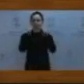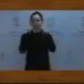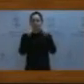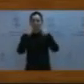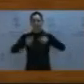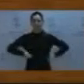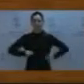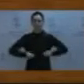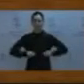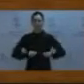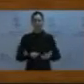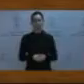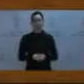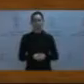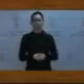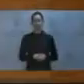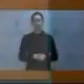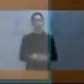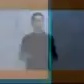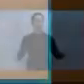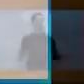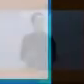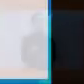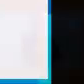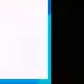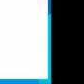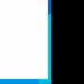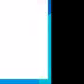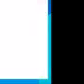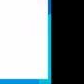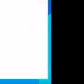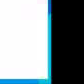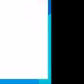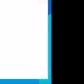estudias a dos años más las retrasas, señora consejera. Gracias.